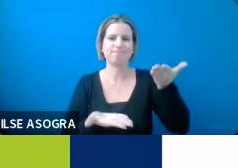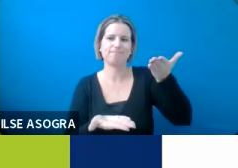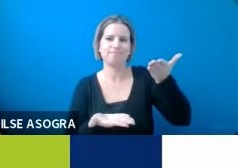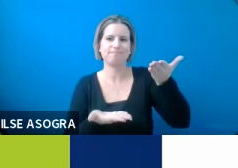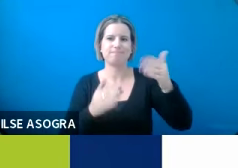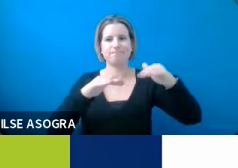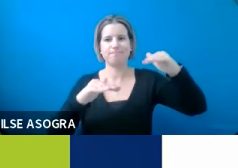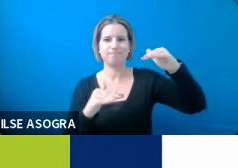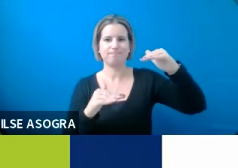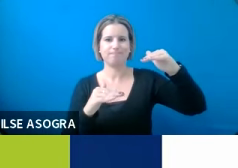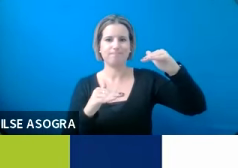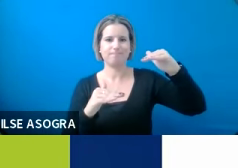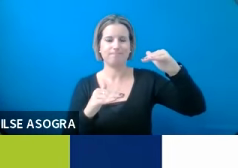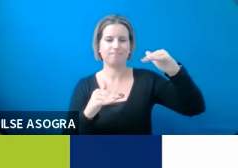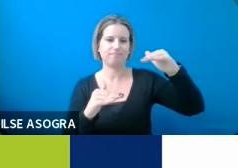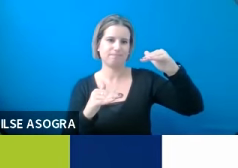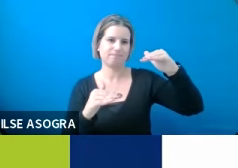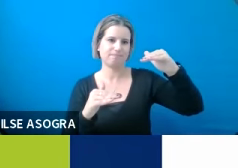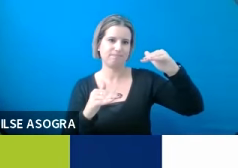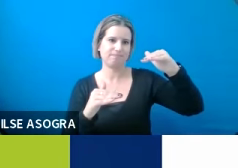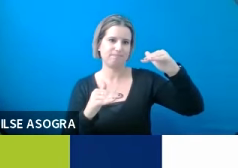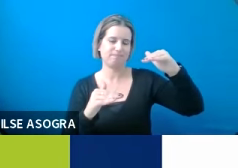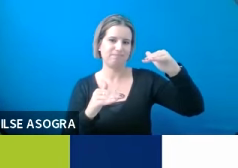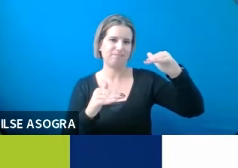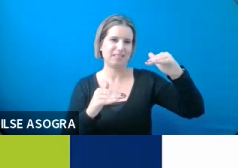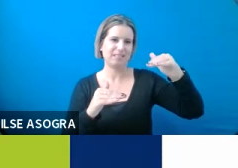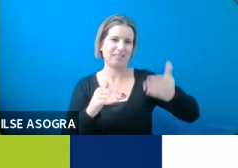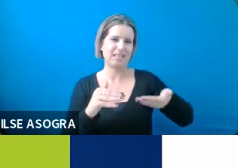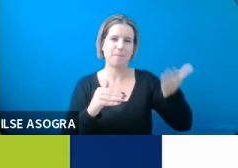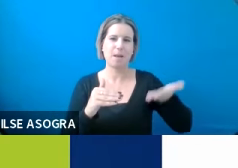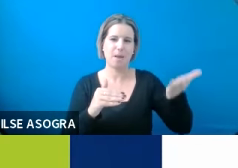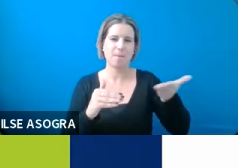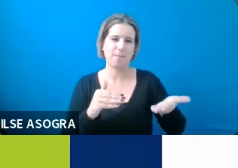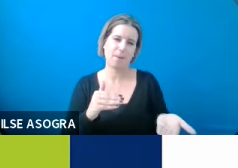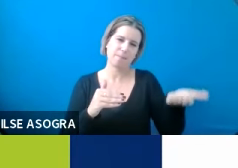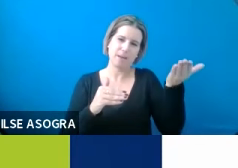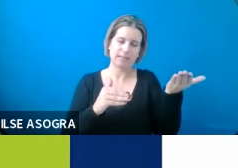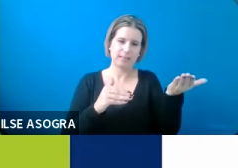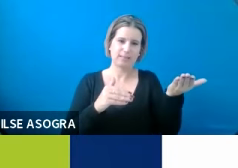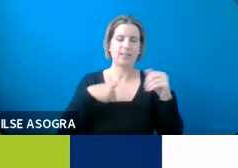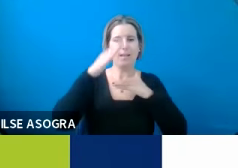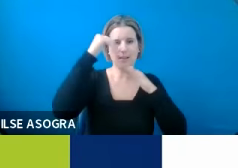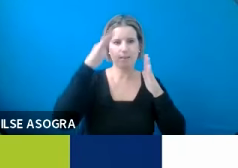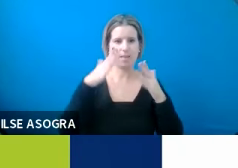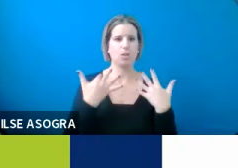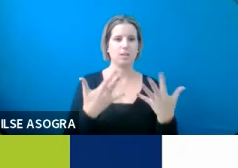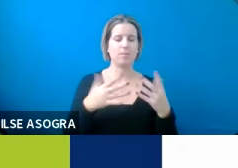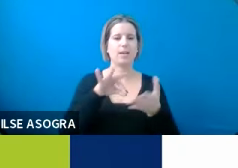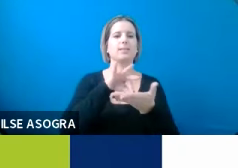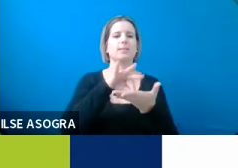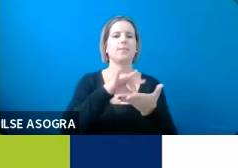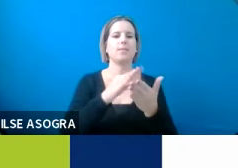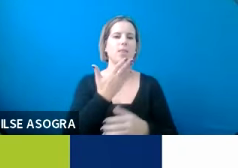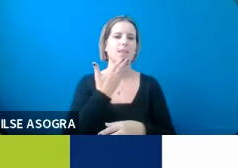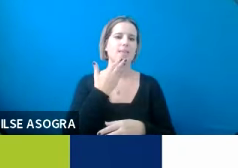desequilibrada ¿no? en cierta medida hay un aumento un gran aumento de la demanda de atención temprana y de servicios en